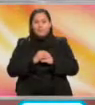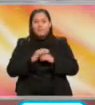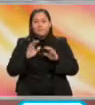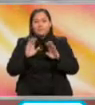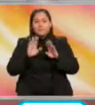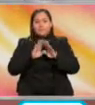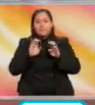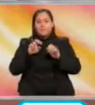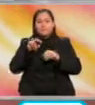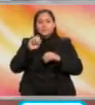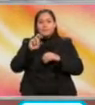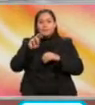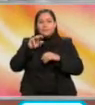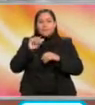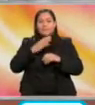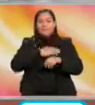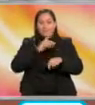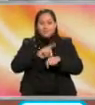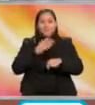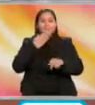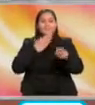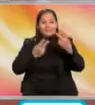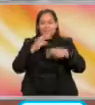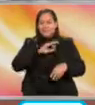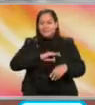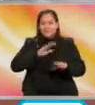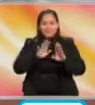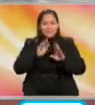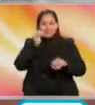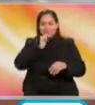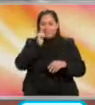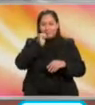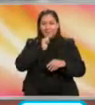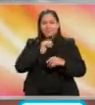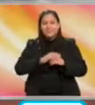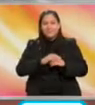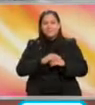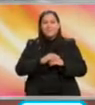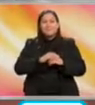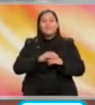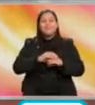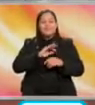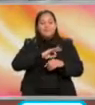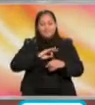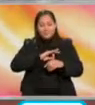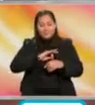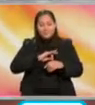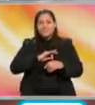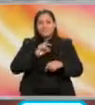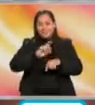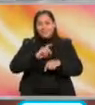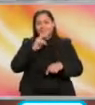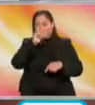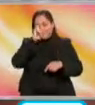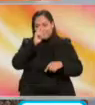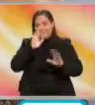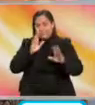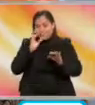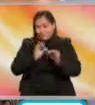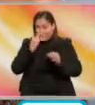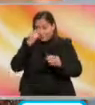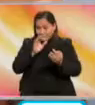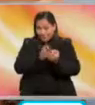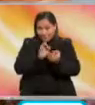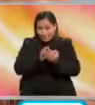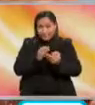¿Cómo estás, Norma? Buenos Hola, días. Enrique, feliz como siempre de estar Feliz aquí con día de la ustedes. Hola. Canaria. Sí, oye, ¿ya listos para los